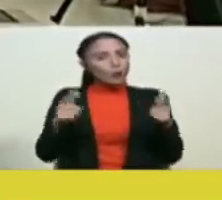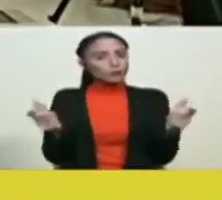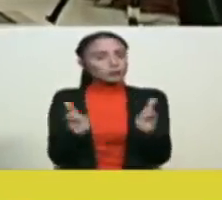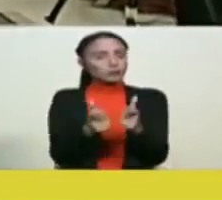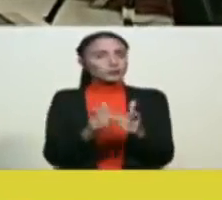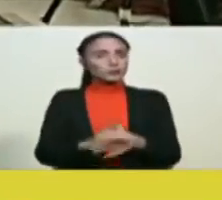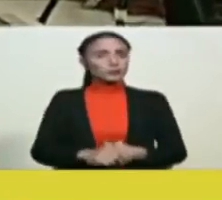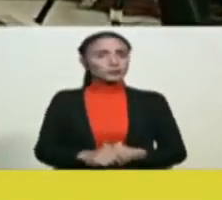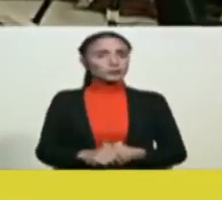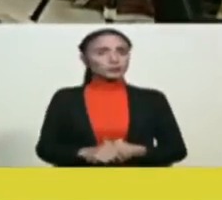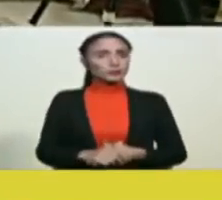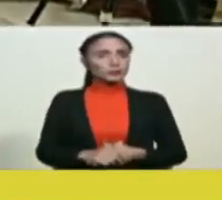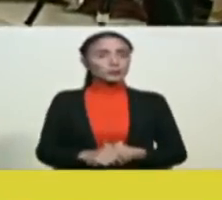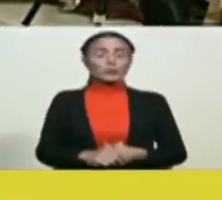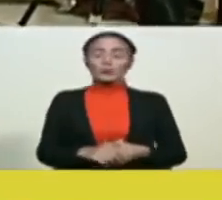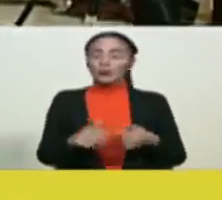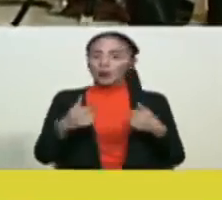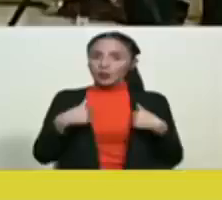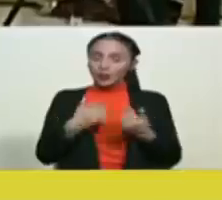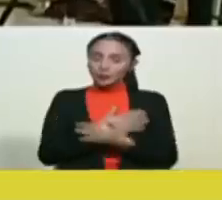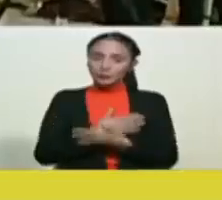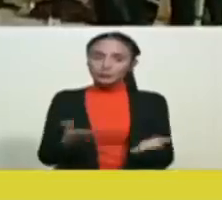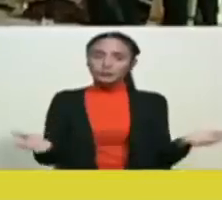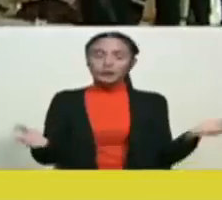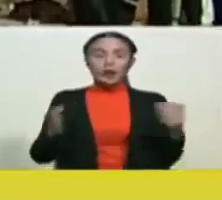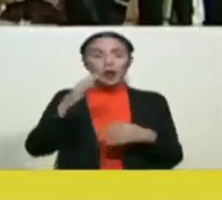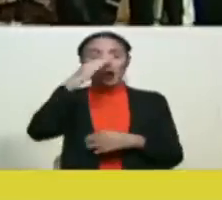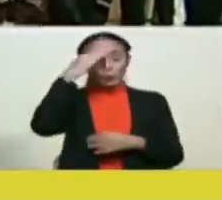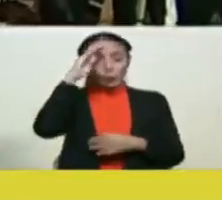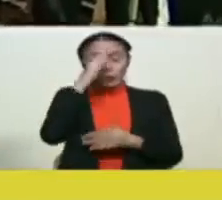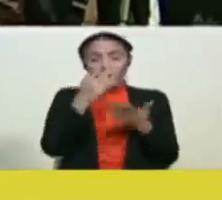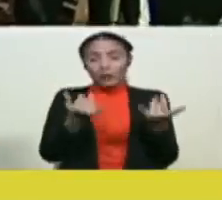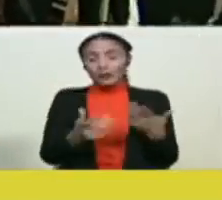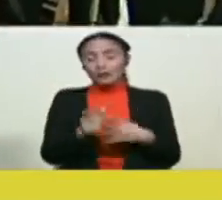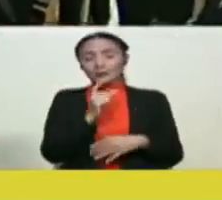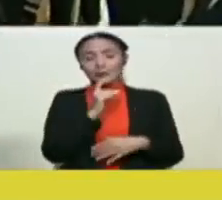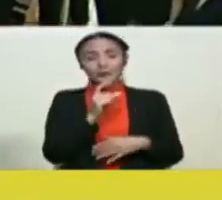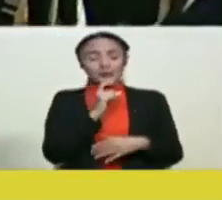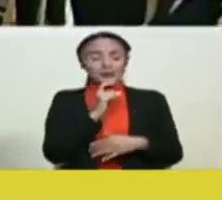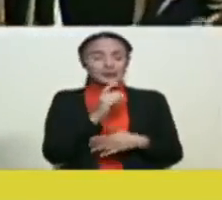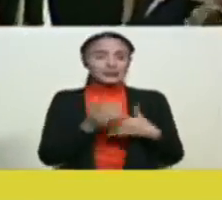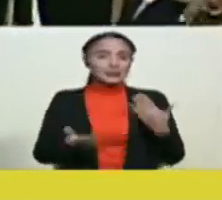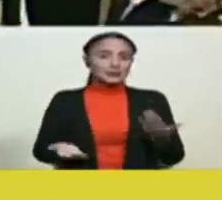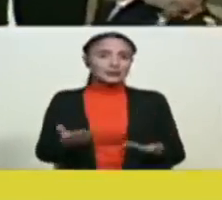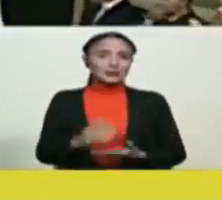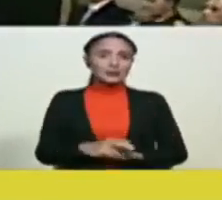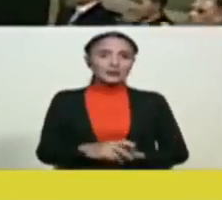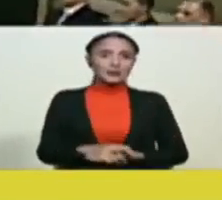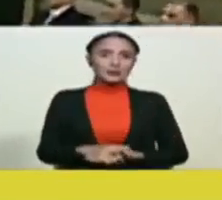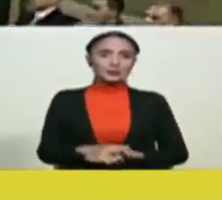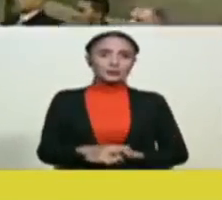quiero solidarizarme desde aquí con el pueblo cubano que enfrentado bueno en esta temporada